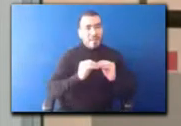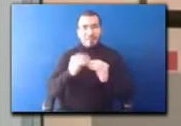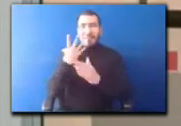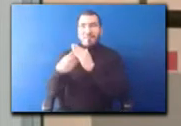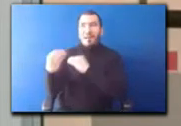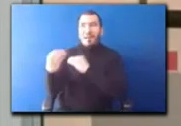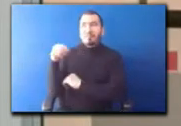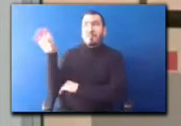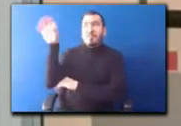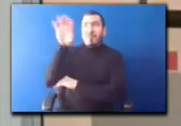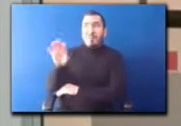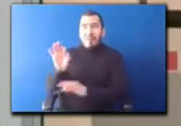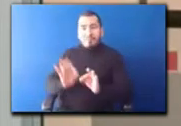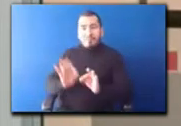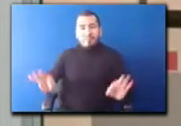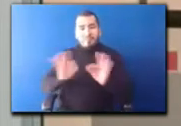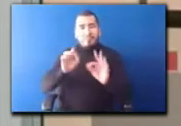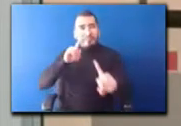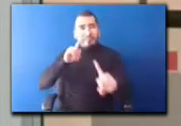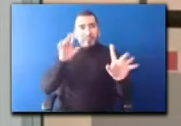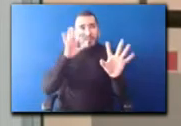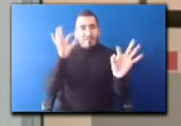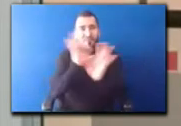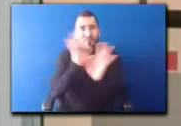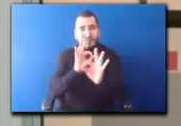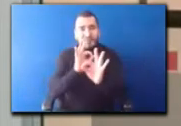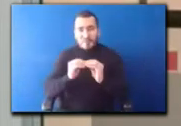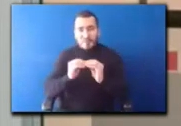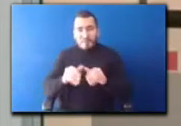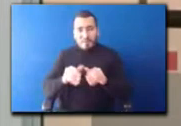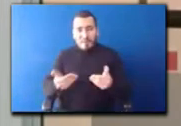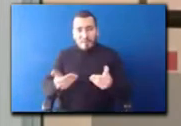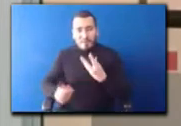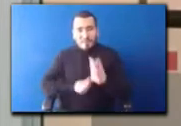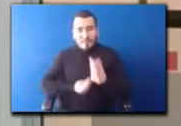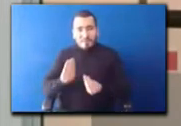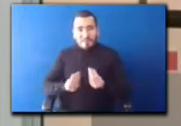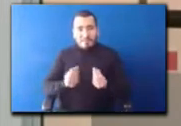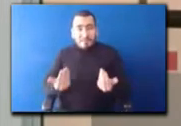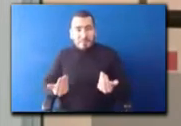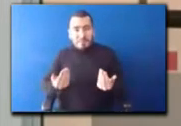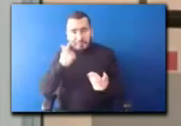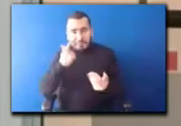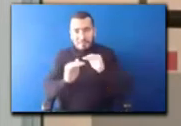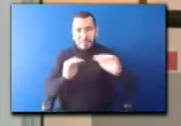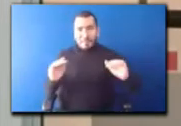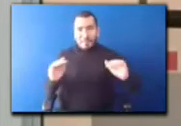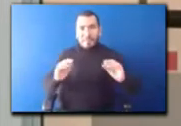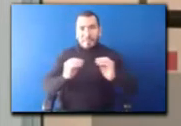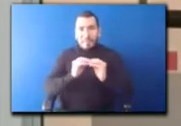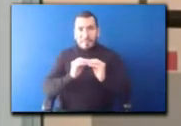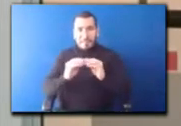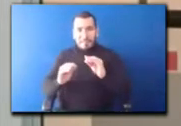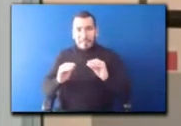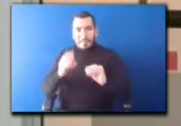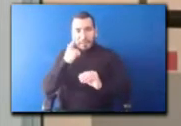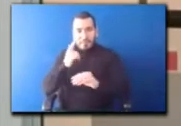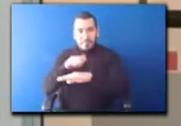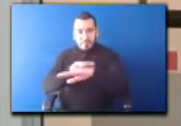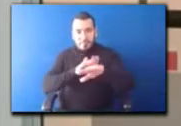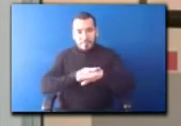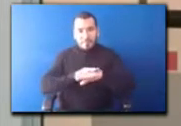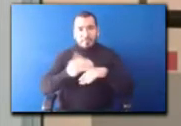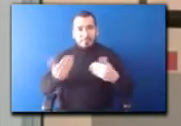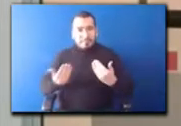trabajar para instituciones de educación superior, ya que mi vocación algún día entendí y precisamente en